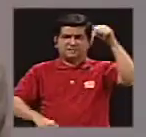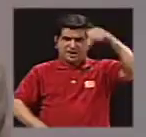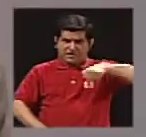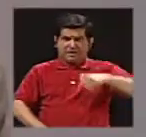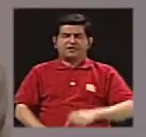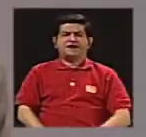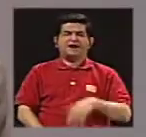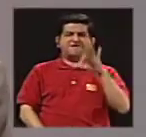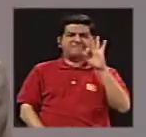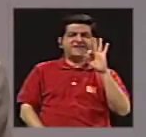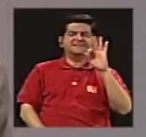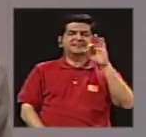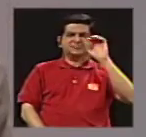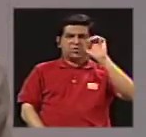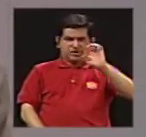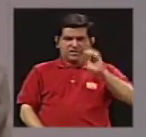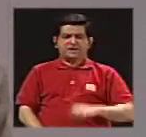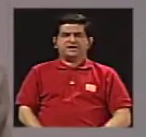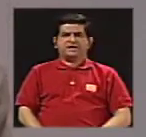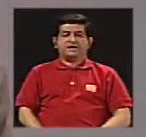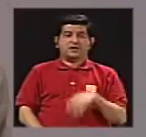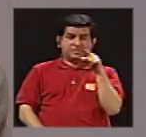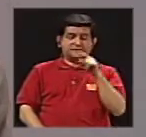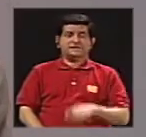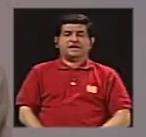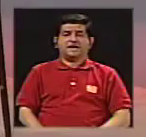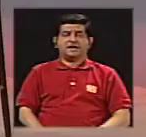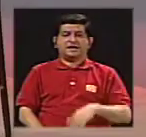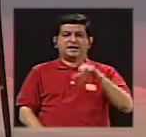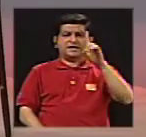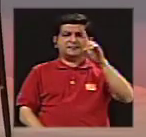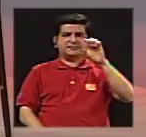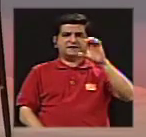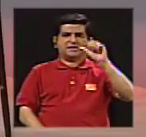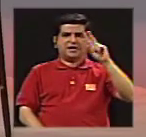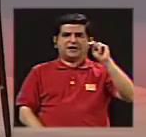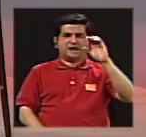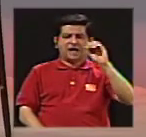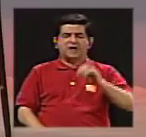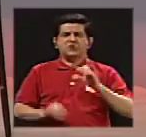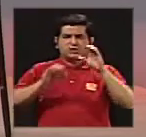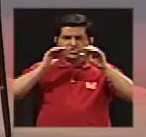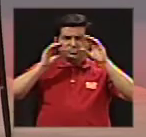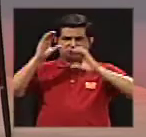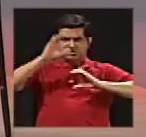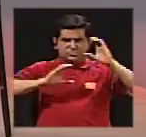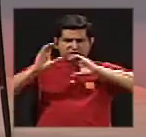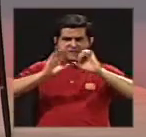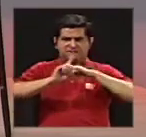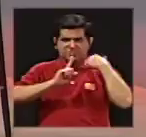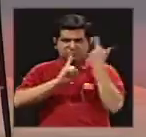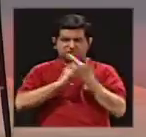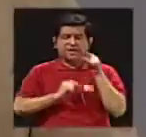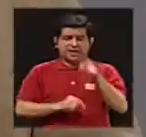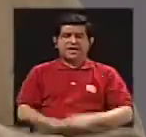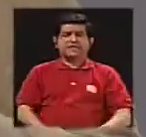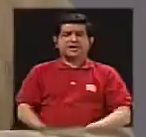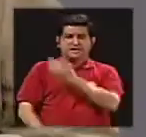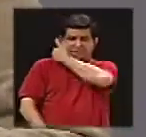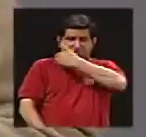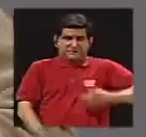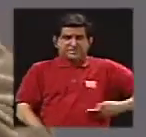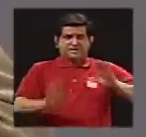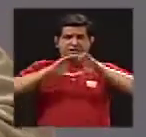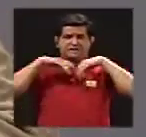con Don Francisco Enríquez decano de ciencias sociales y el presidente de la comisión organizadora del Séptimo congreso Don